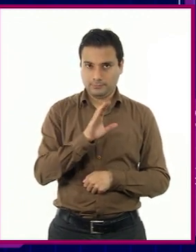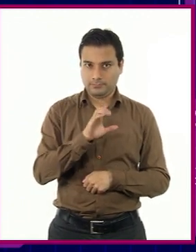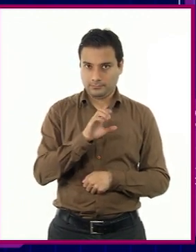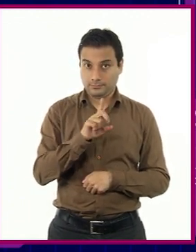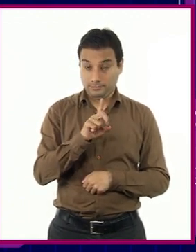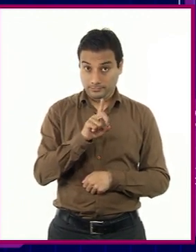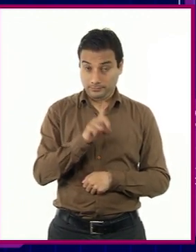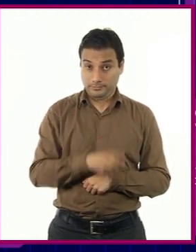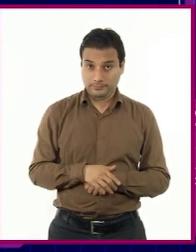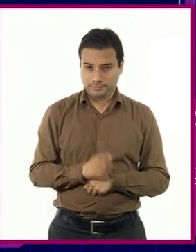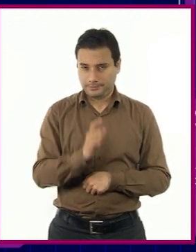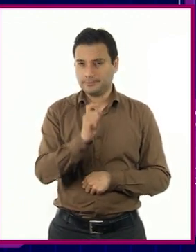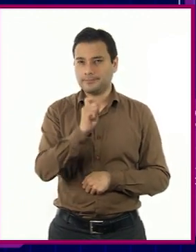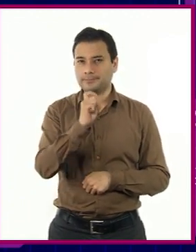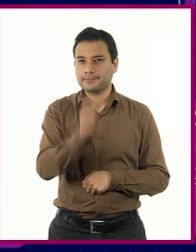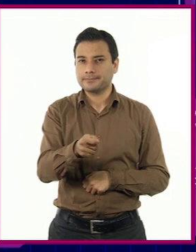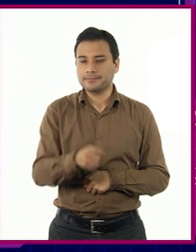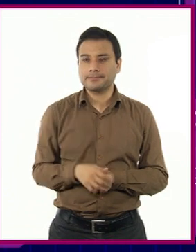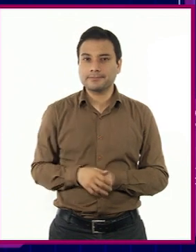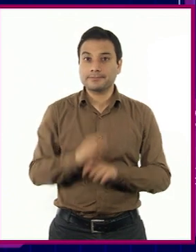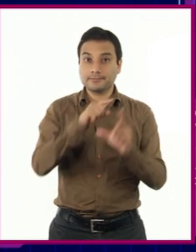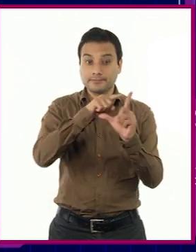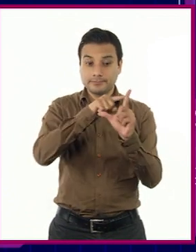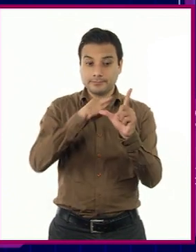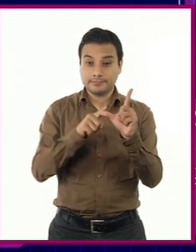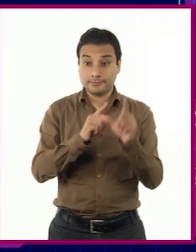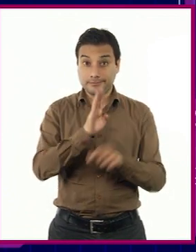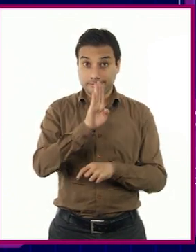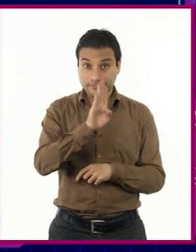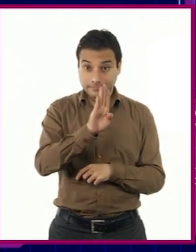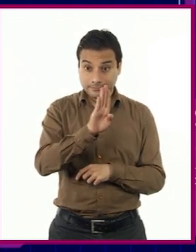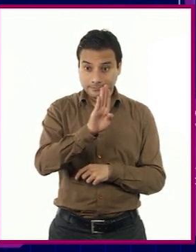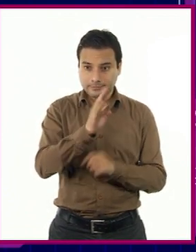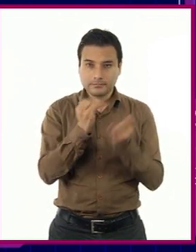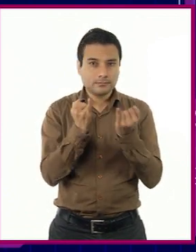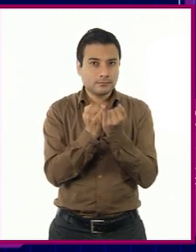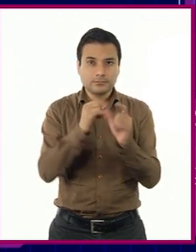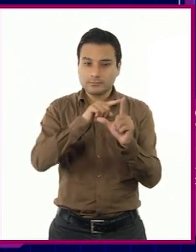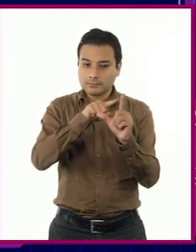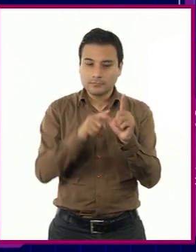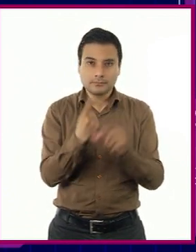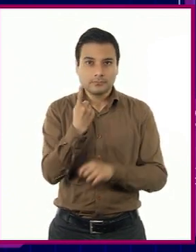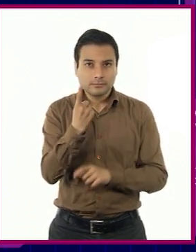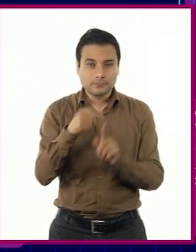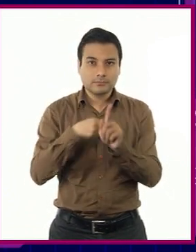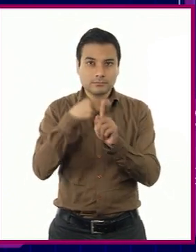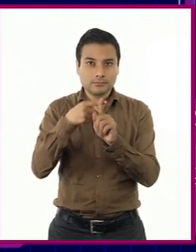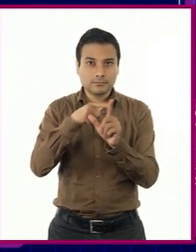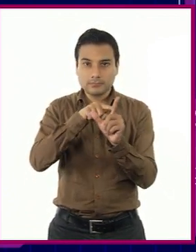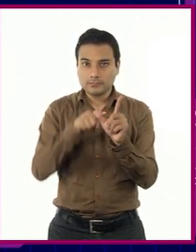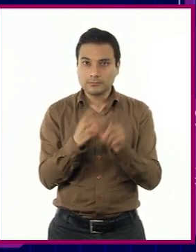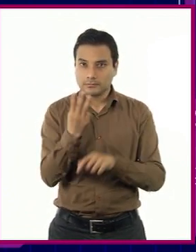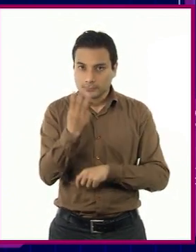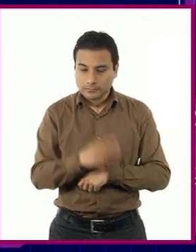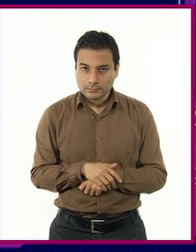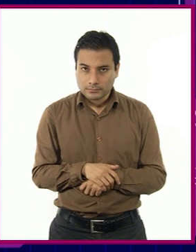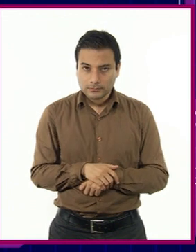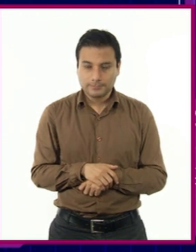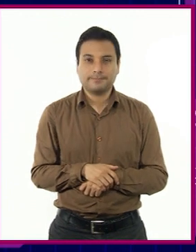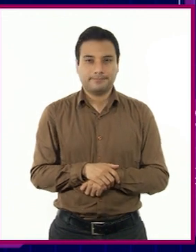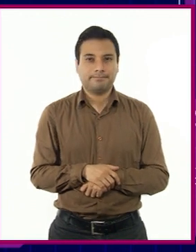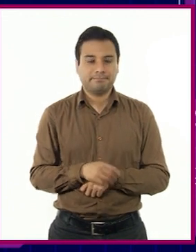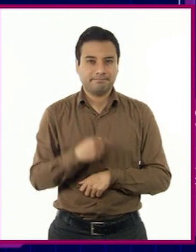ABCD es que el ángulo B es igual al ángulo 1 más el ángulo 3. La deducción que